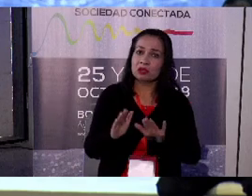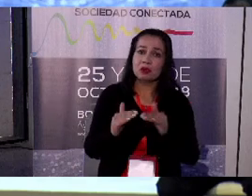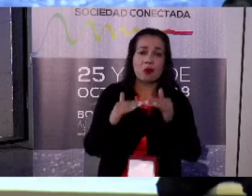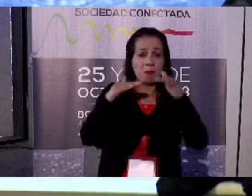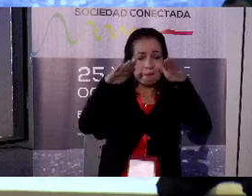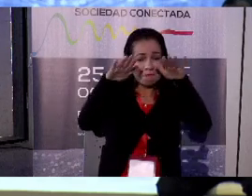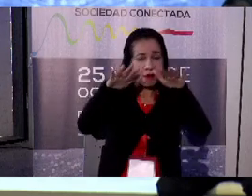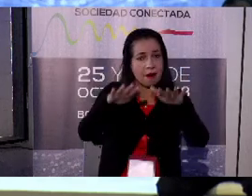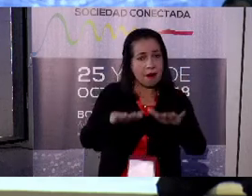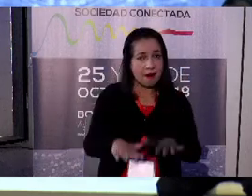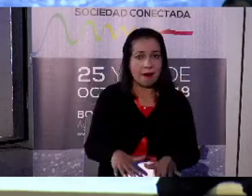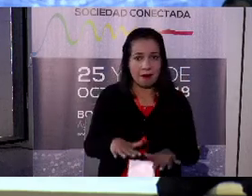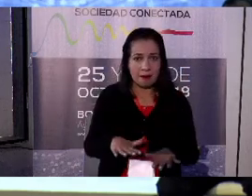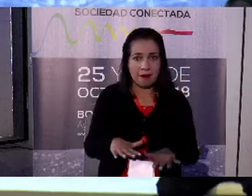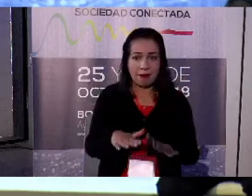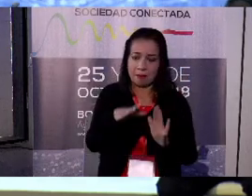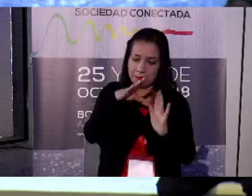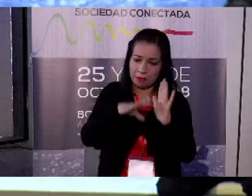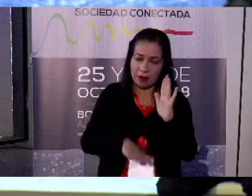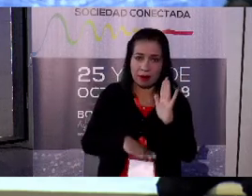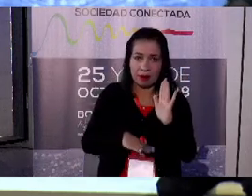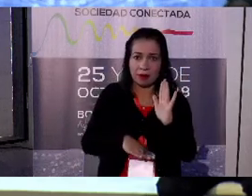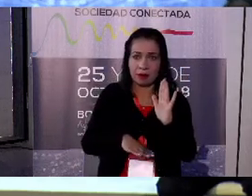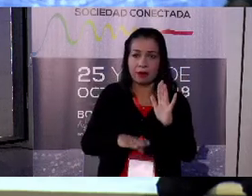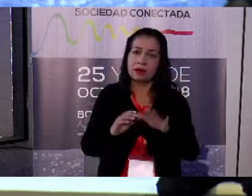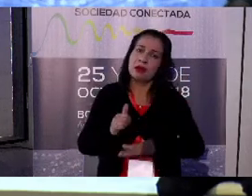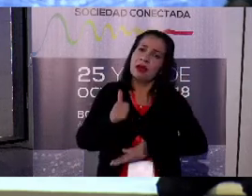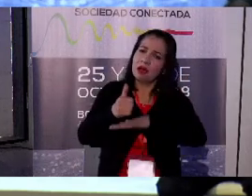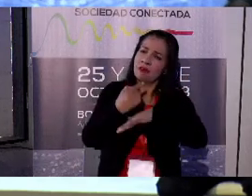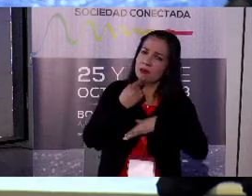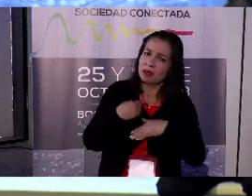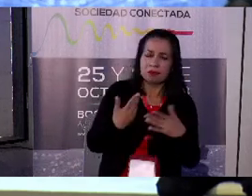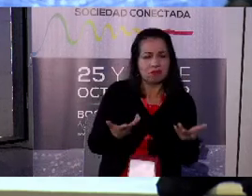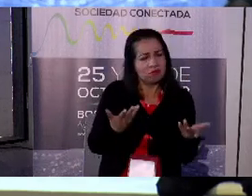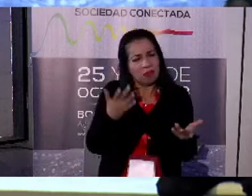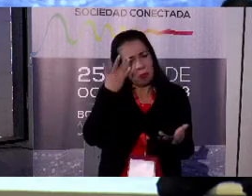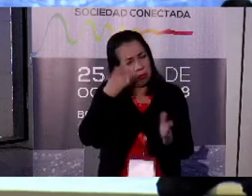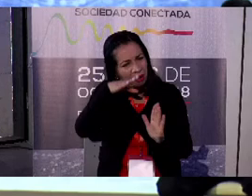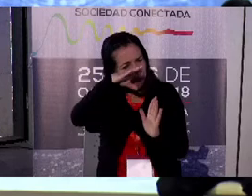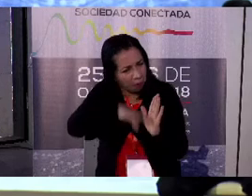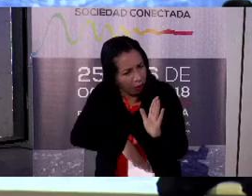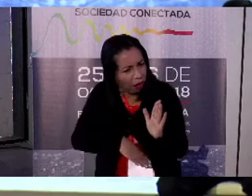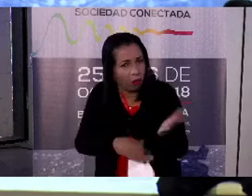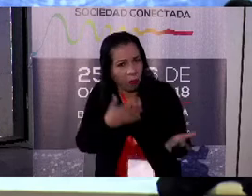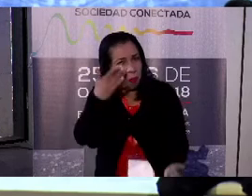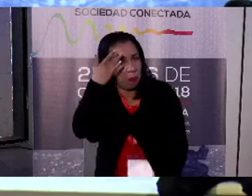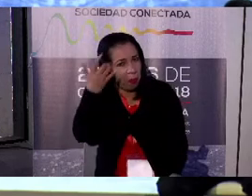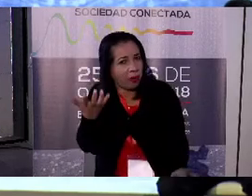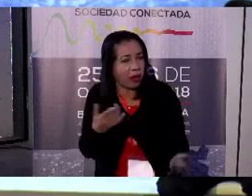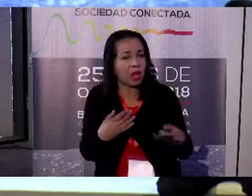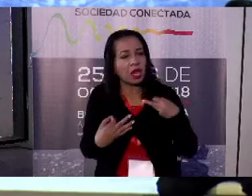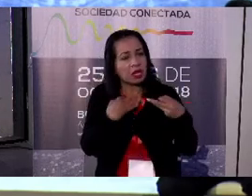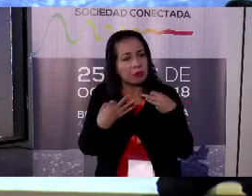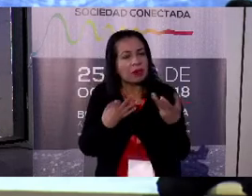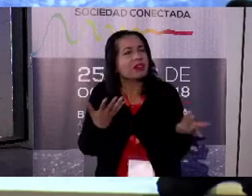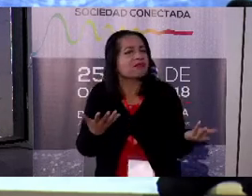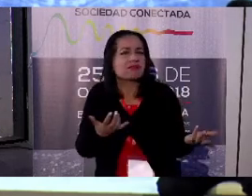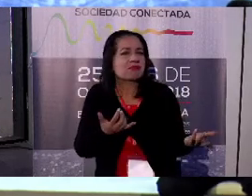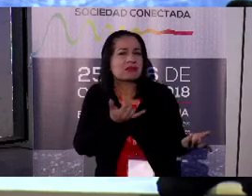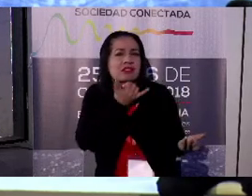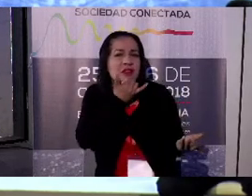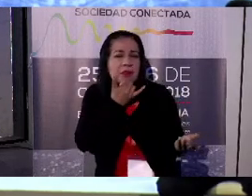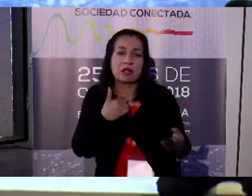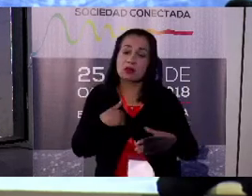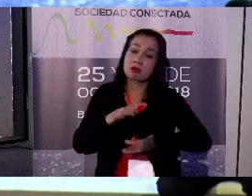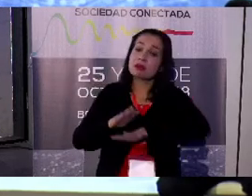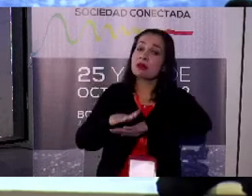baja un jefe allá me dice Sánchez Pero ven acá por qué estamos tan bajo explícame qué es lo que pasa Yo le